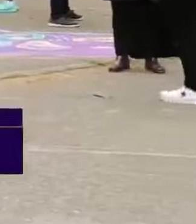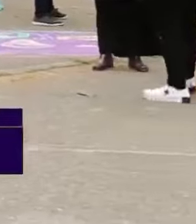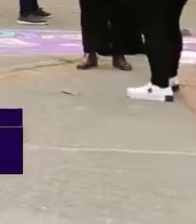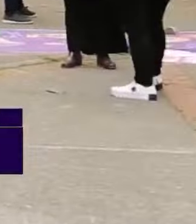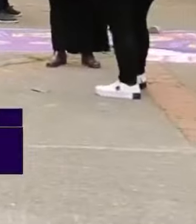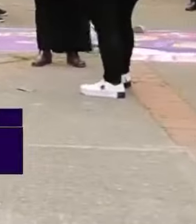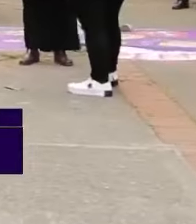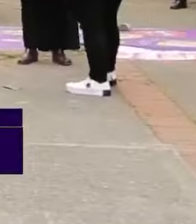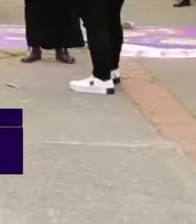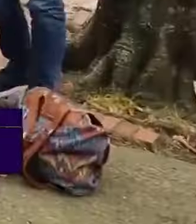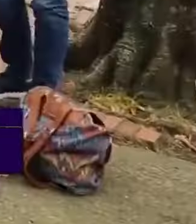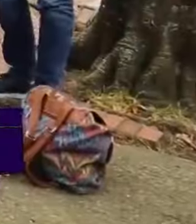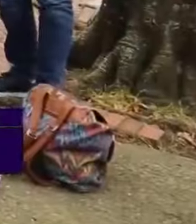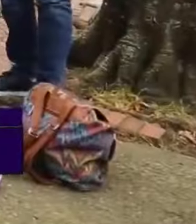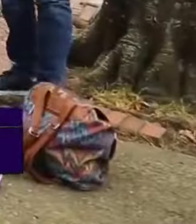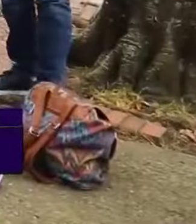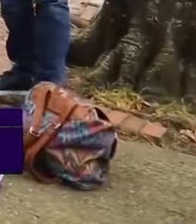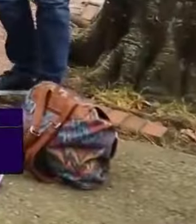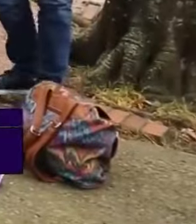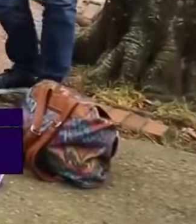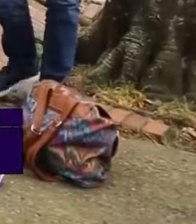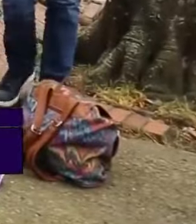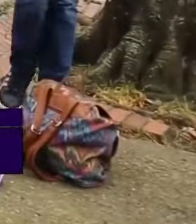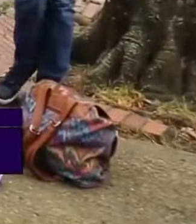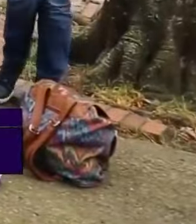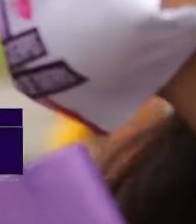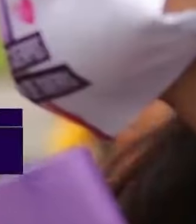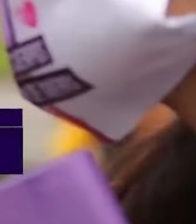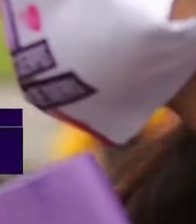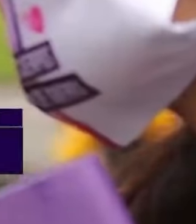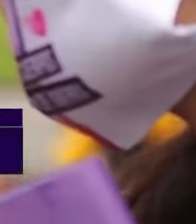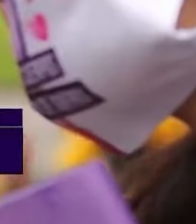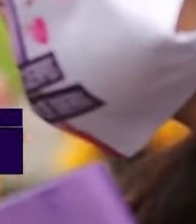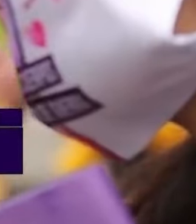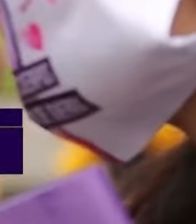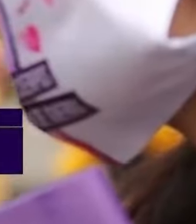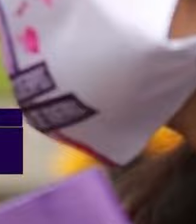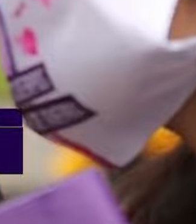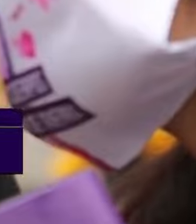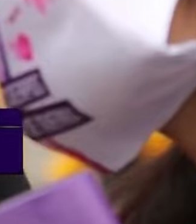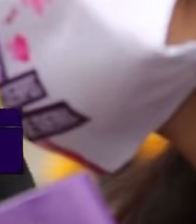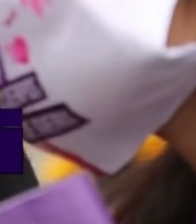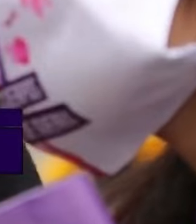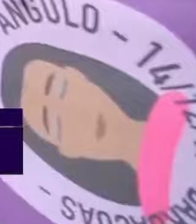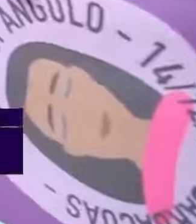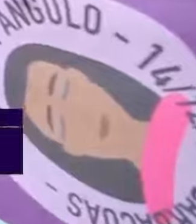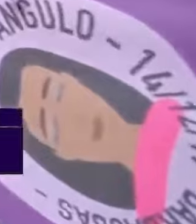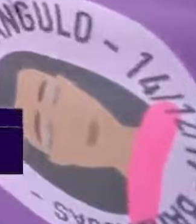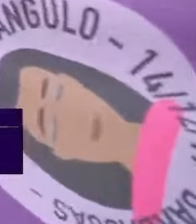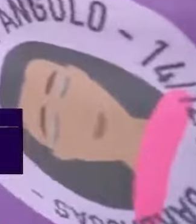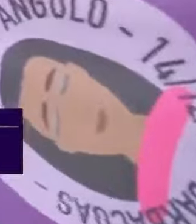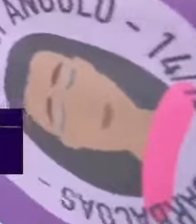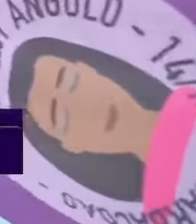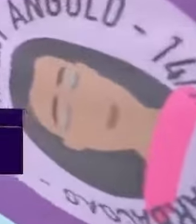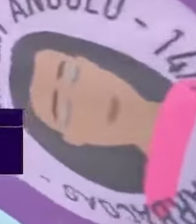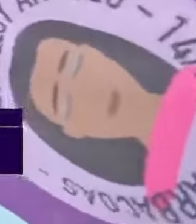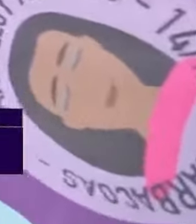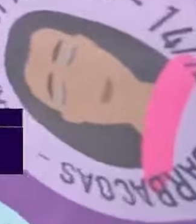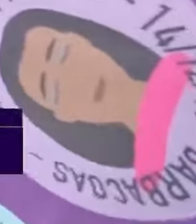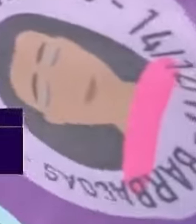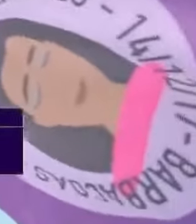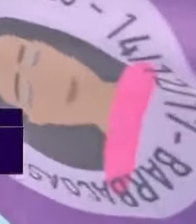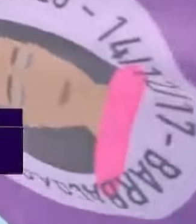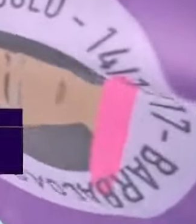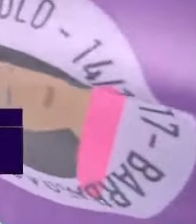movilizarán en Bogotá por la reivindicación de sus derechos en el marco del Día Internacional de la Mujer. En Ahora les presentamos